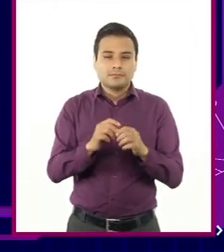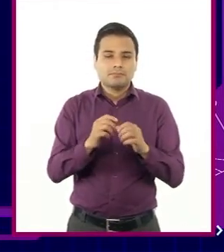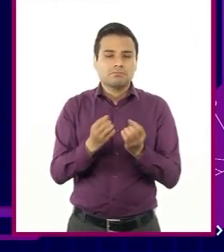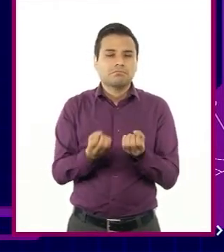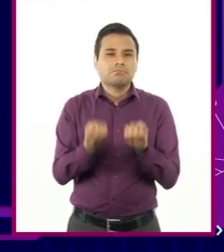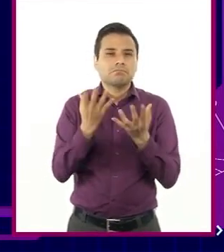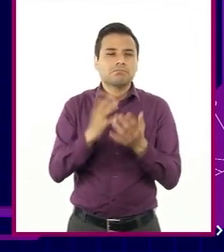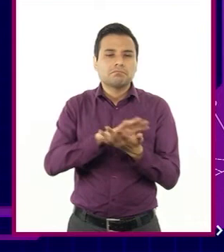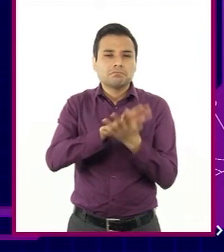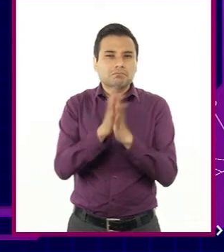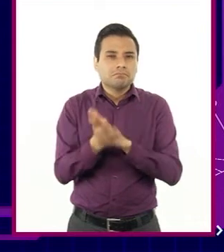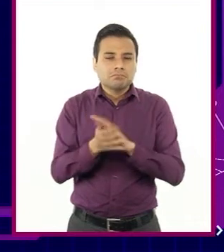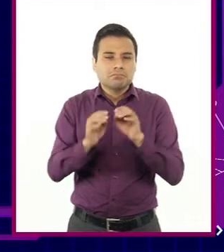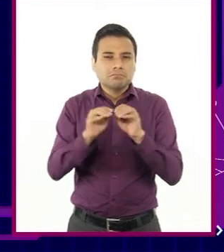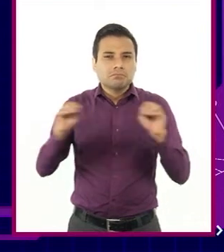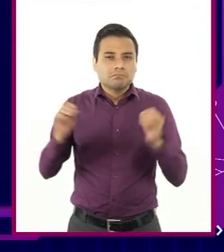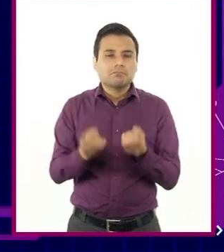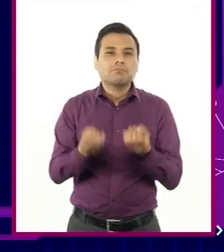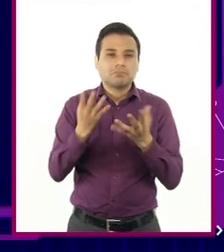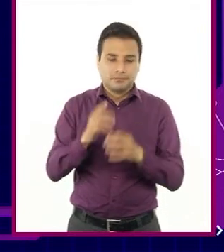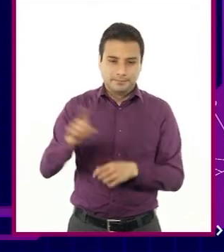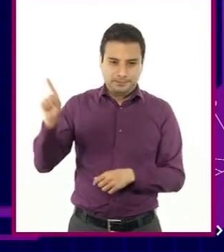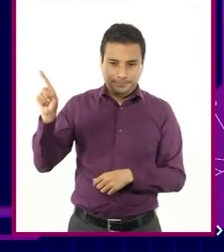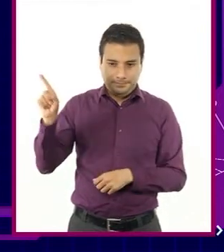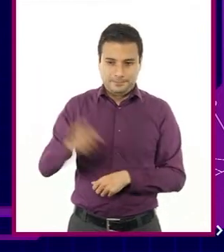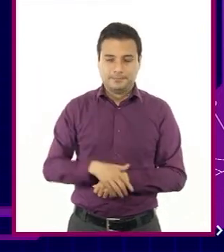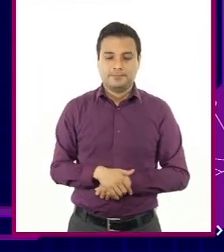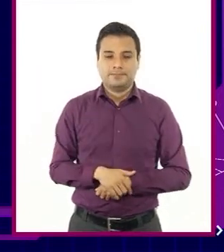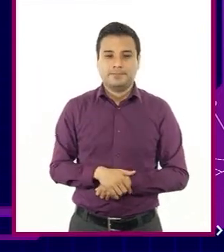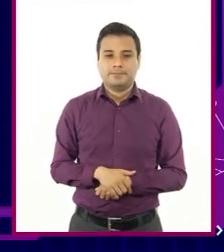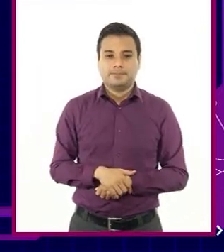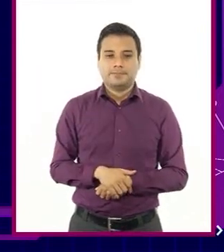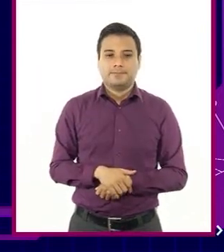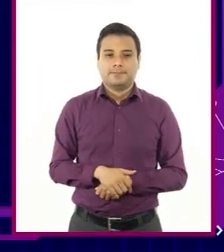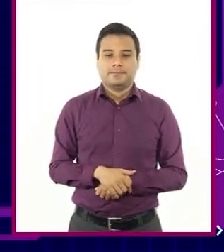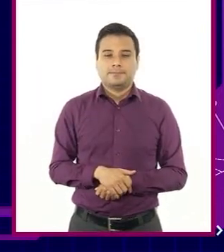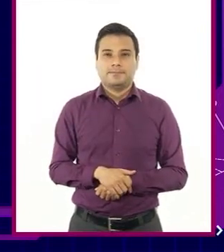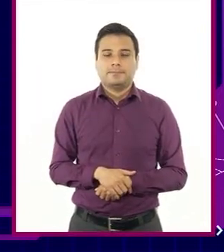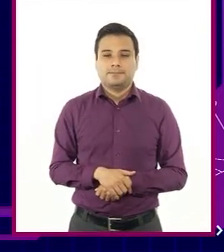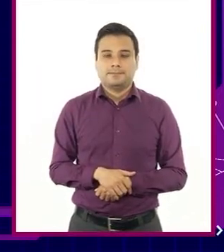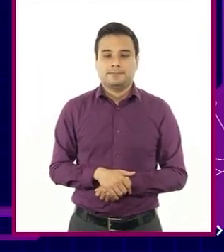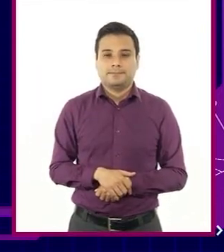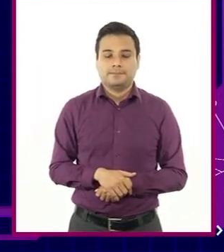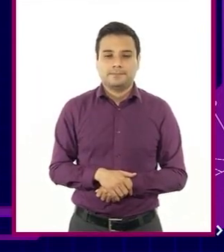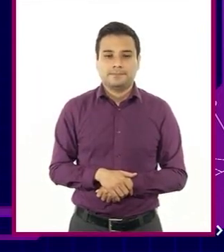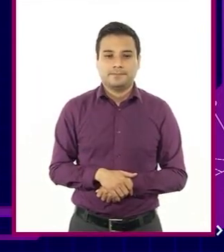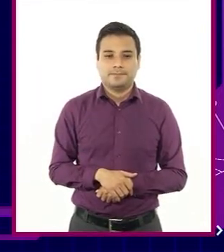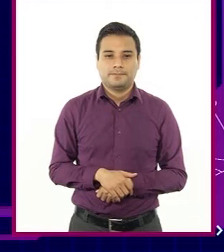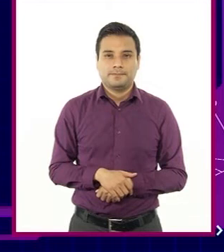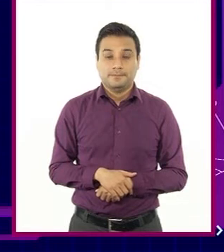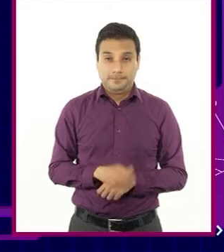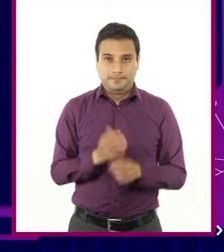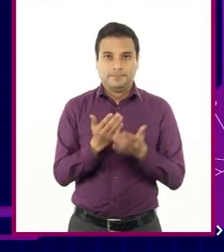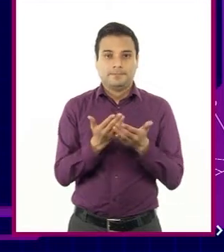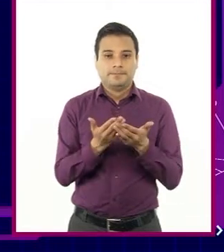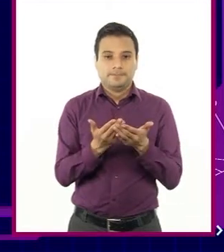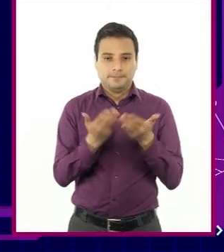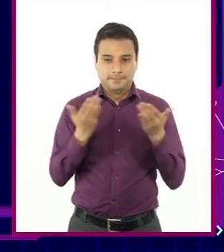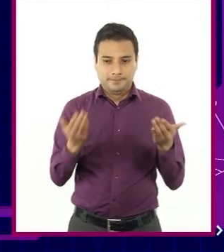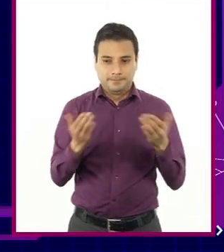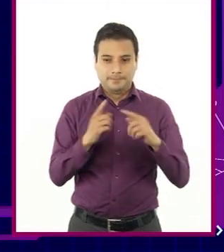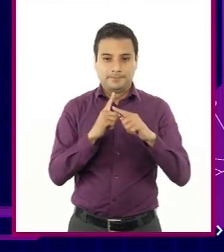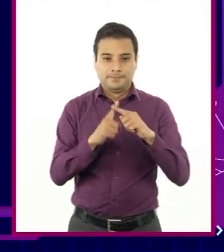metros. Determinamos el factor de conversión, 1000 metros entre 1 kilómetro. Ahora